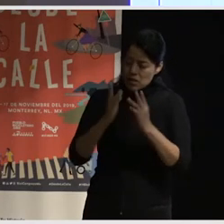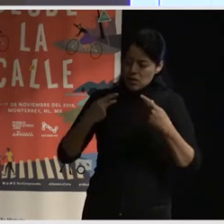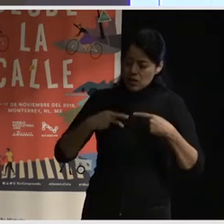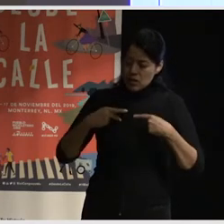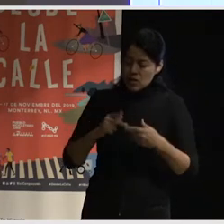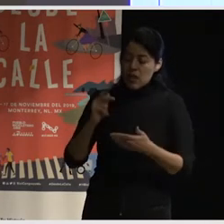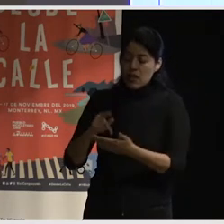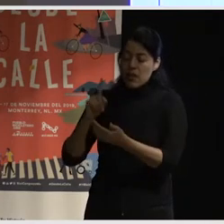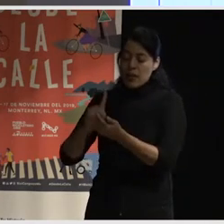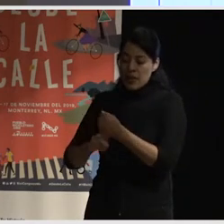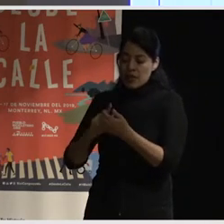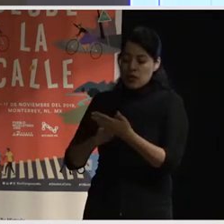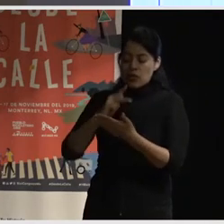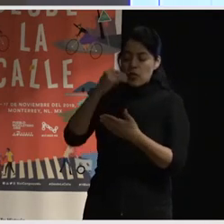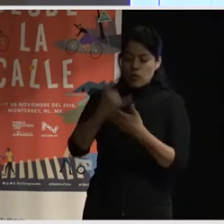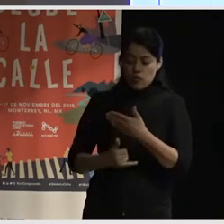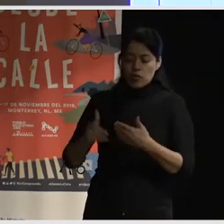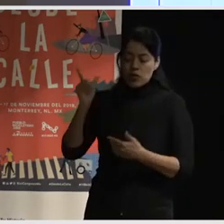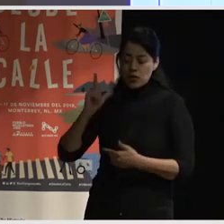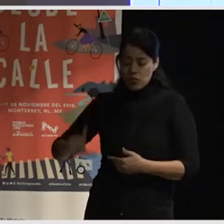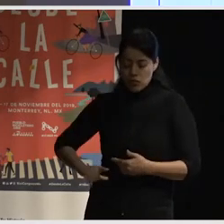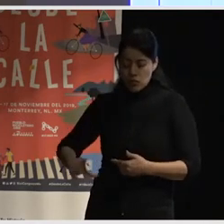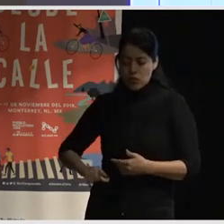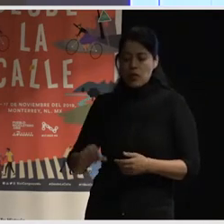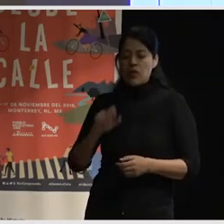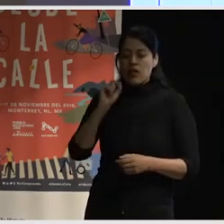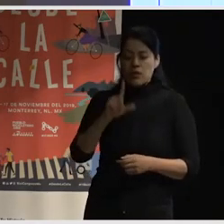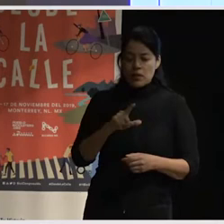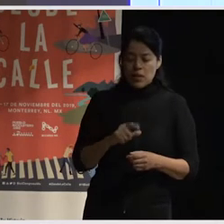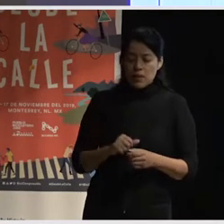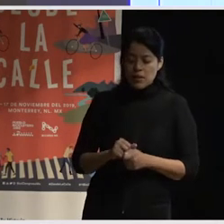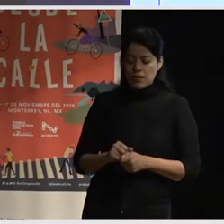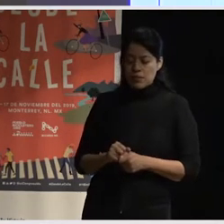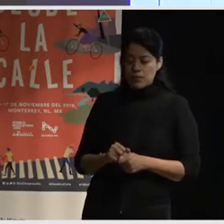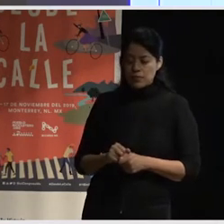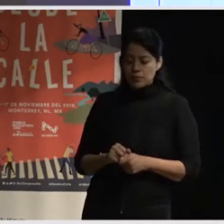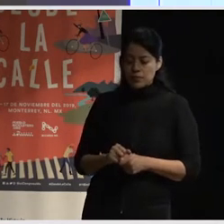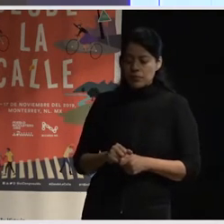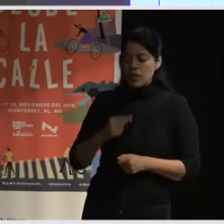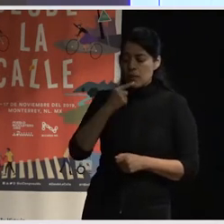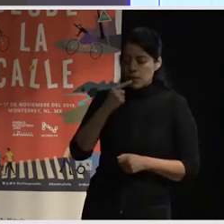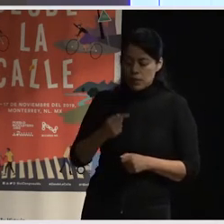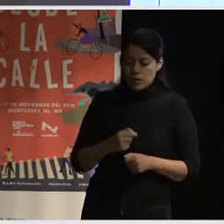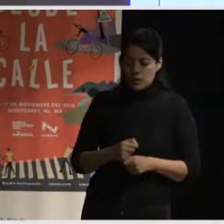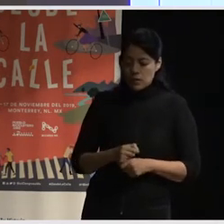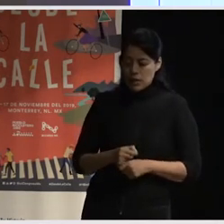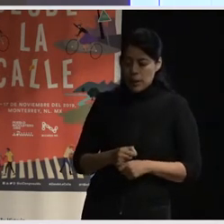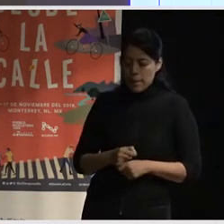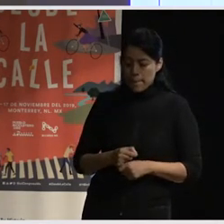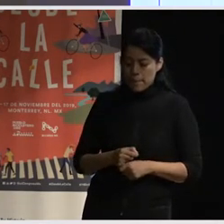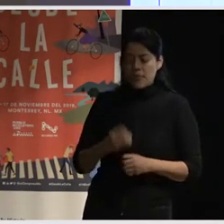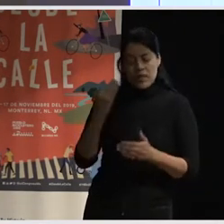específicamente el ci en temas de socializar la información oficial que tenemos que no mencionas también que resulta estar